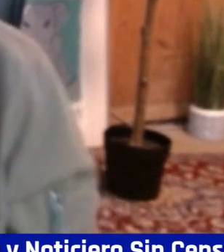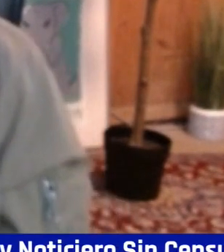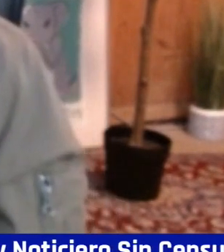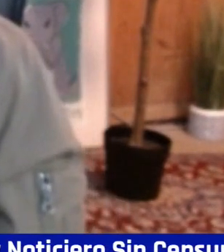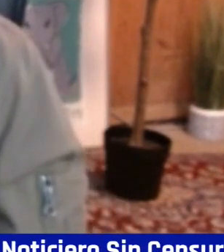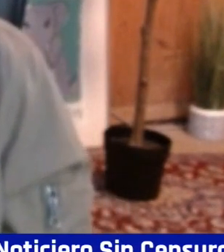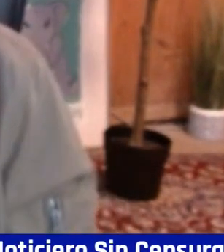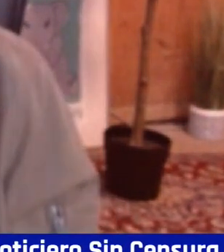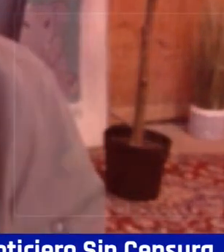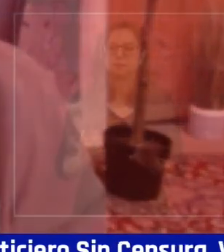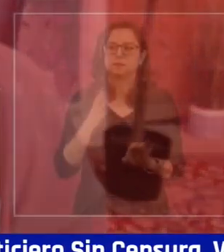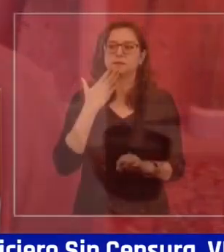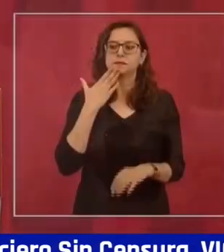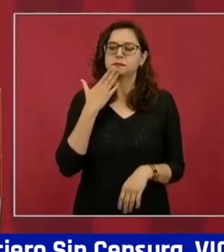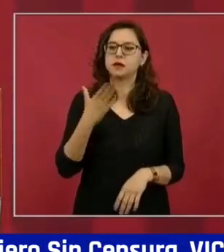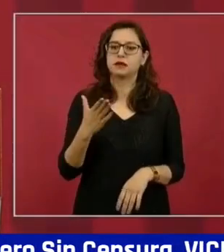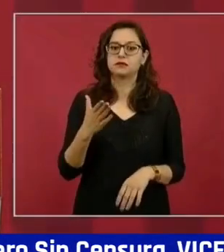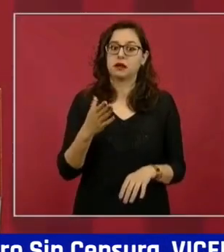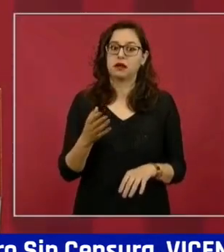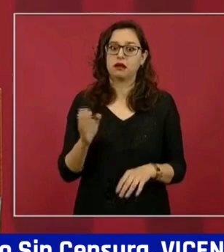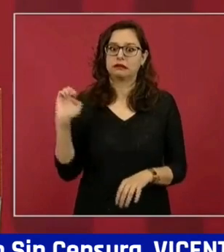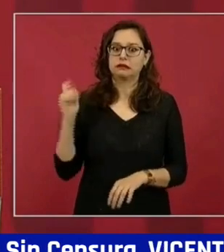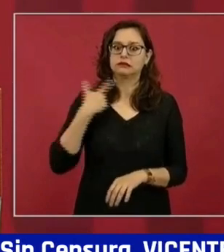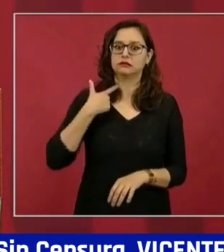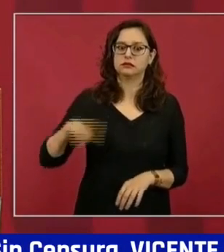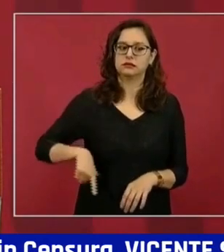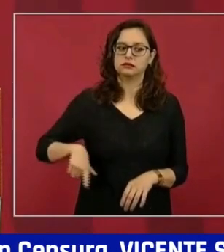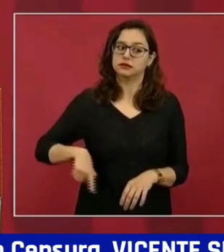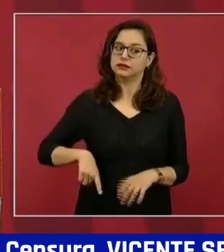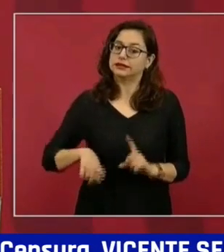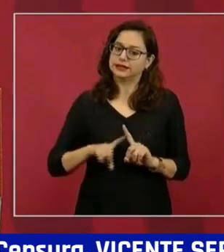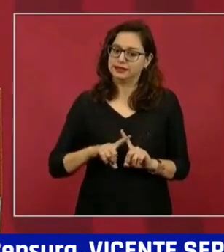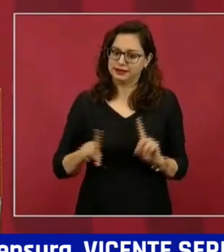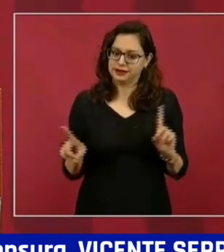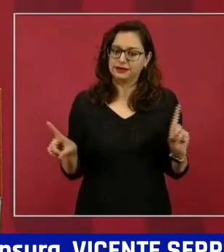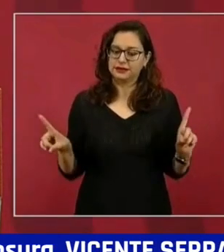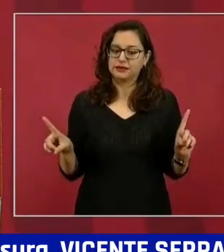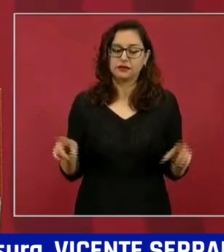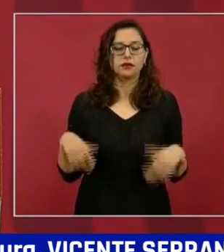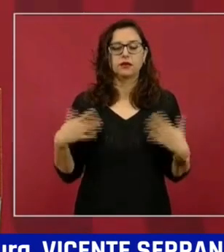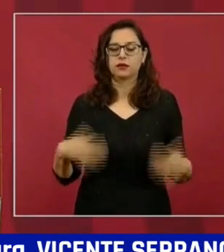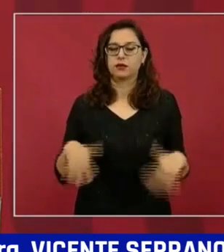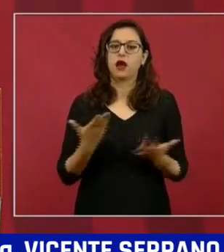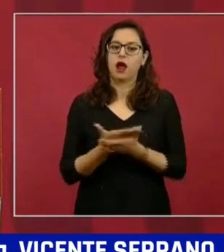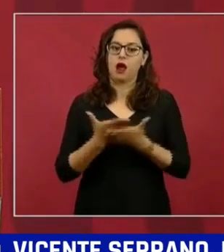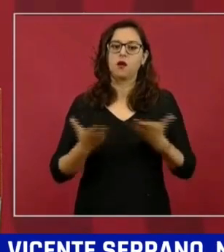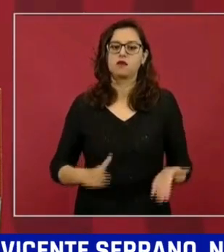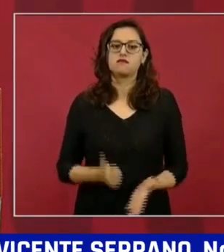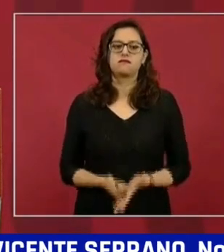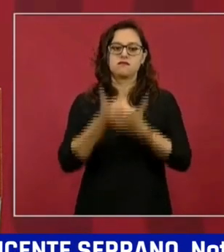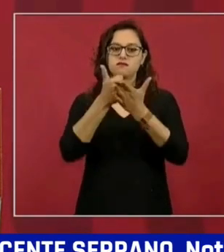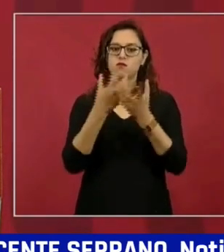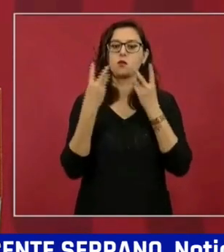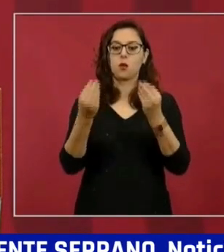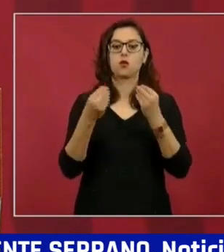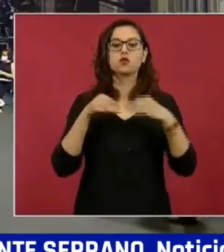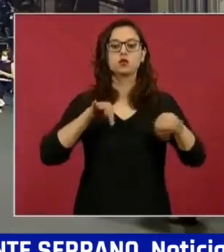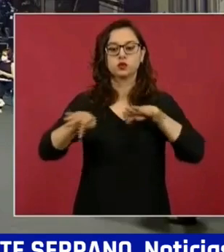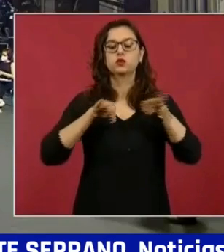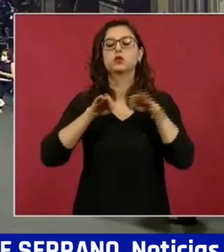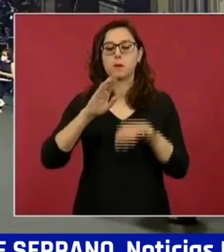derechos humanos era el Estado. Dice, no va a cansar de esto, como no me voy a cansar de decir que estamos atendiendo